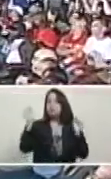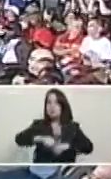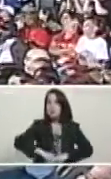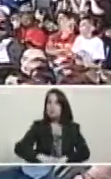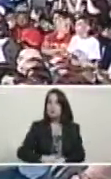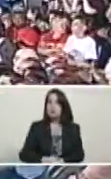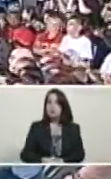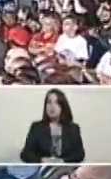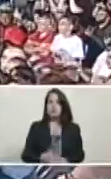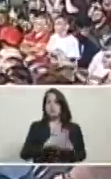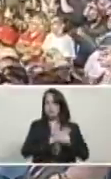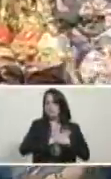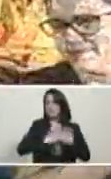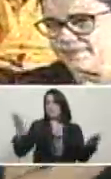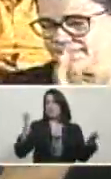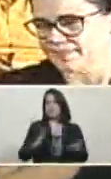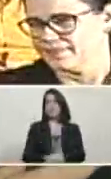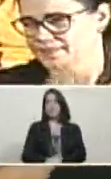espléndidamente